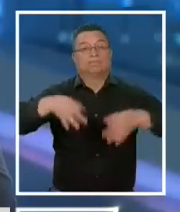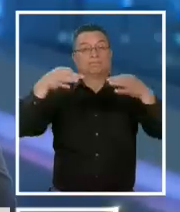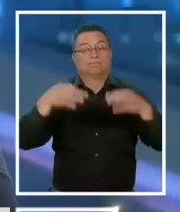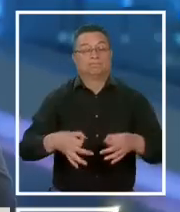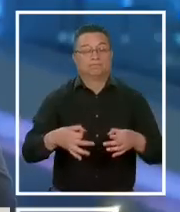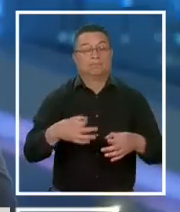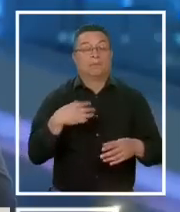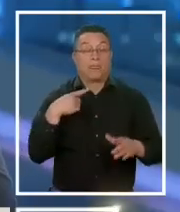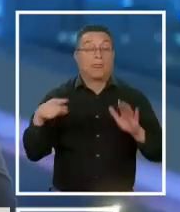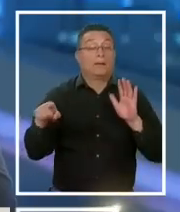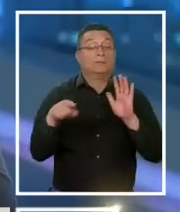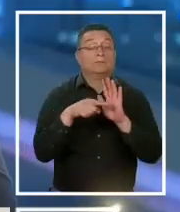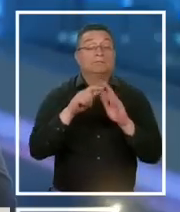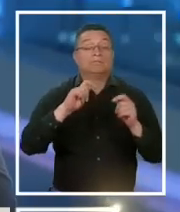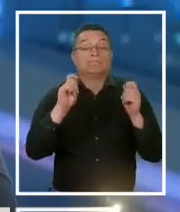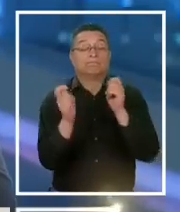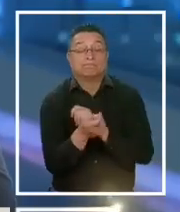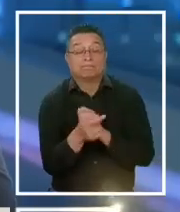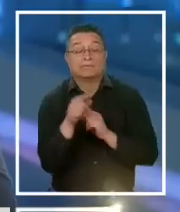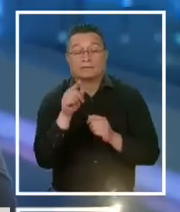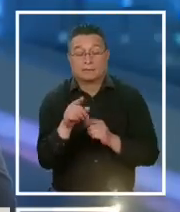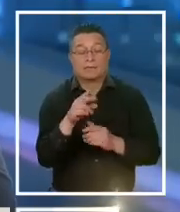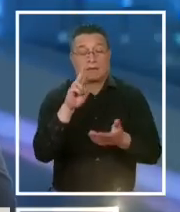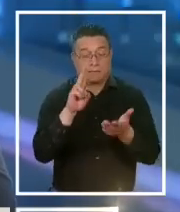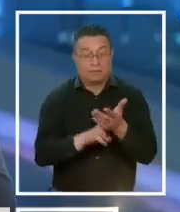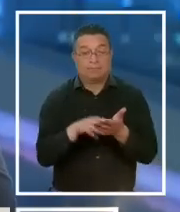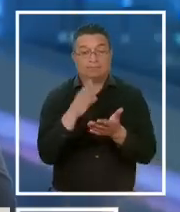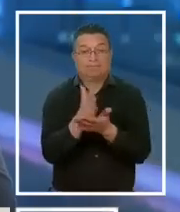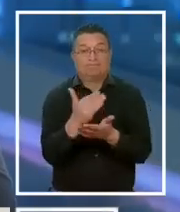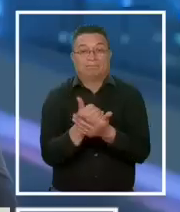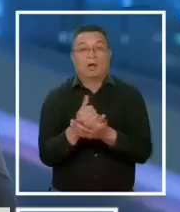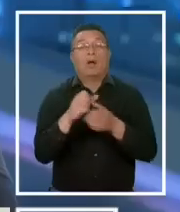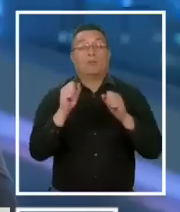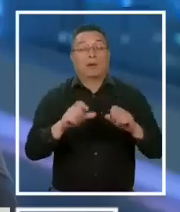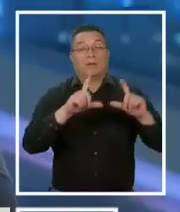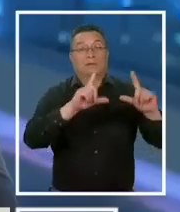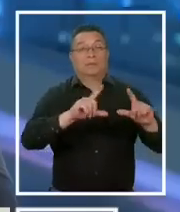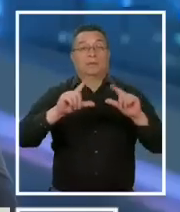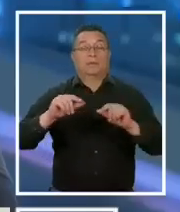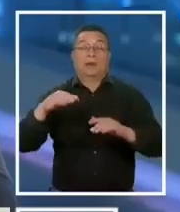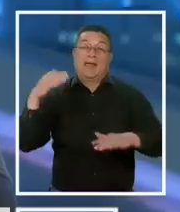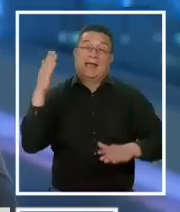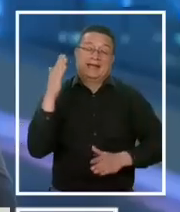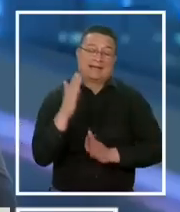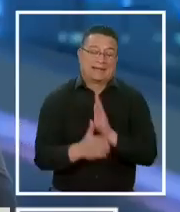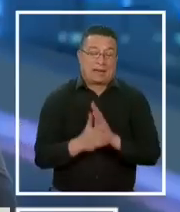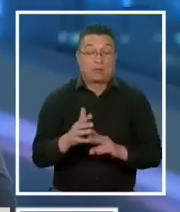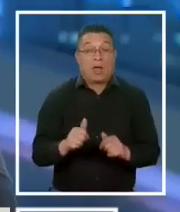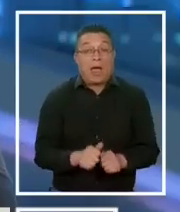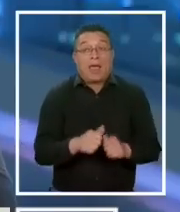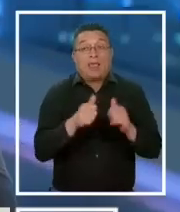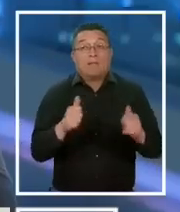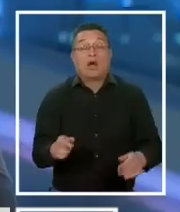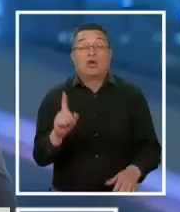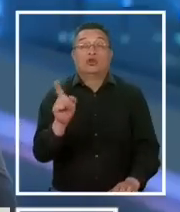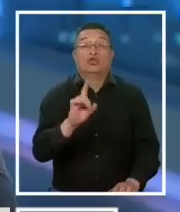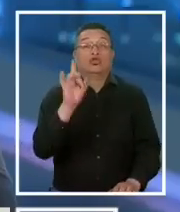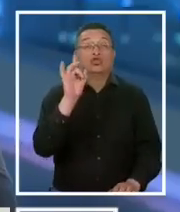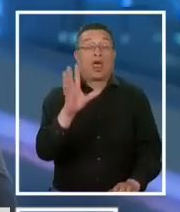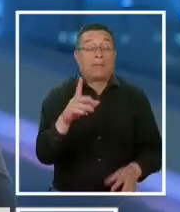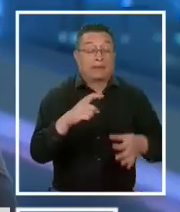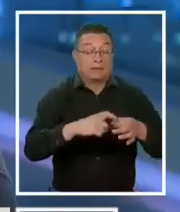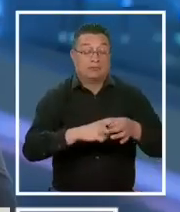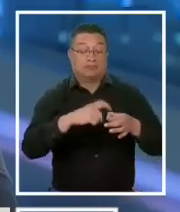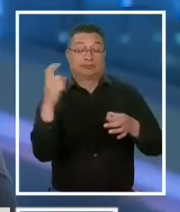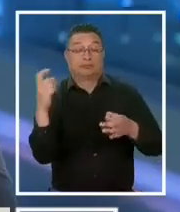redunden en que las medidas sean efec para que esto se disminuya rápidamente Y no y te digo más Matías no es solo la exclusión escolar